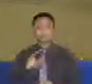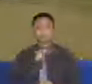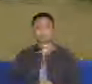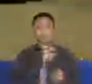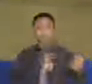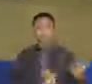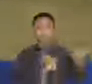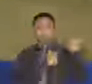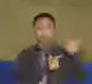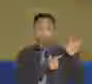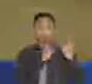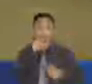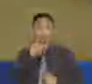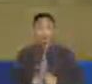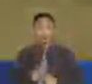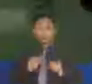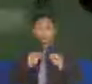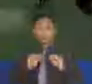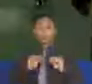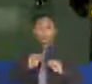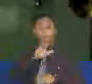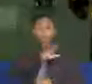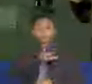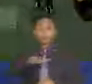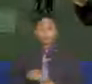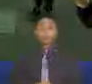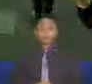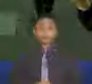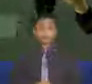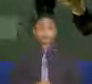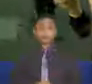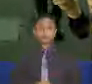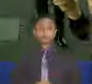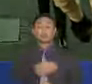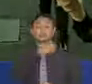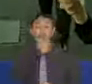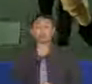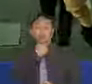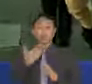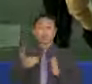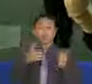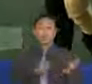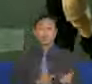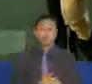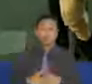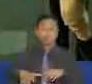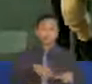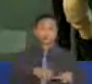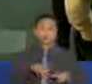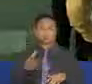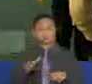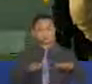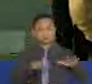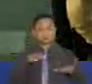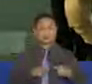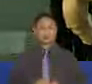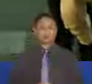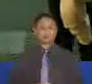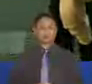quienes instruían musicalmente a los alumnos tras la muerte de Alfaro su actividad fue intermitente